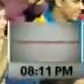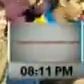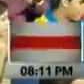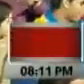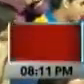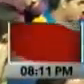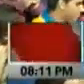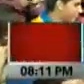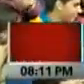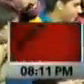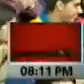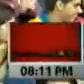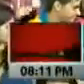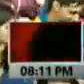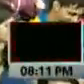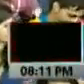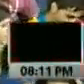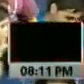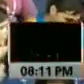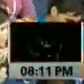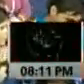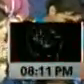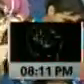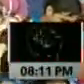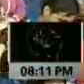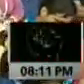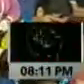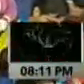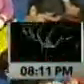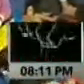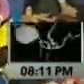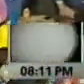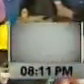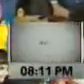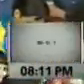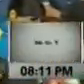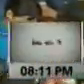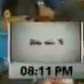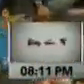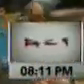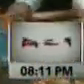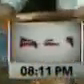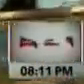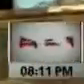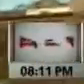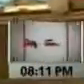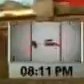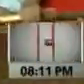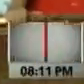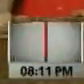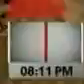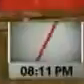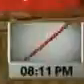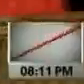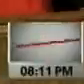cabello Aquí está diado una hija de perdomo Gloria